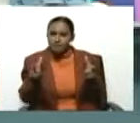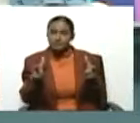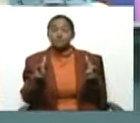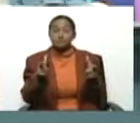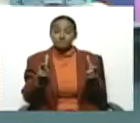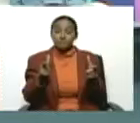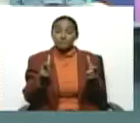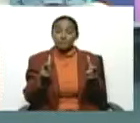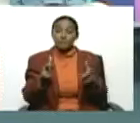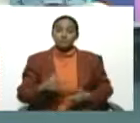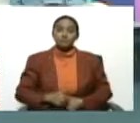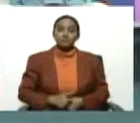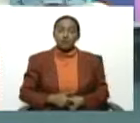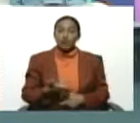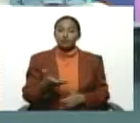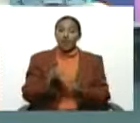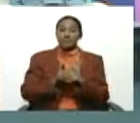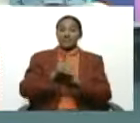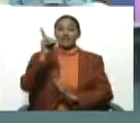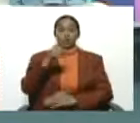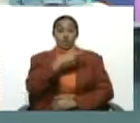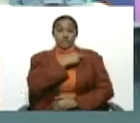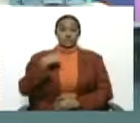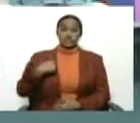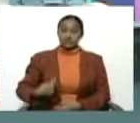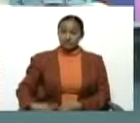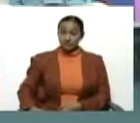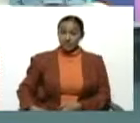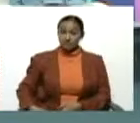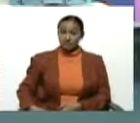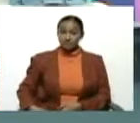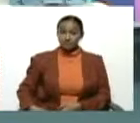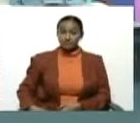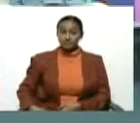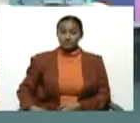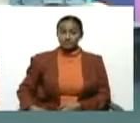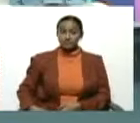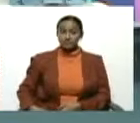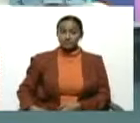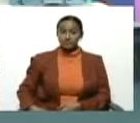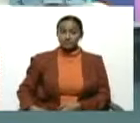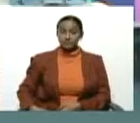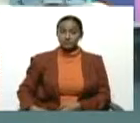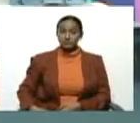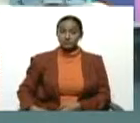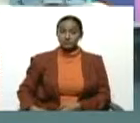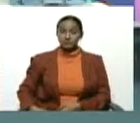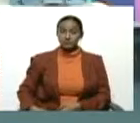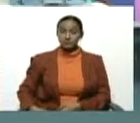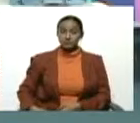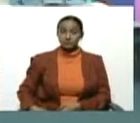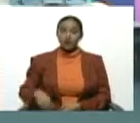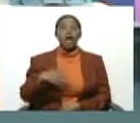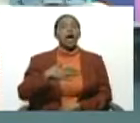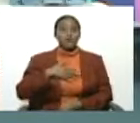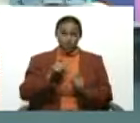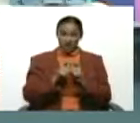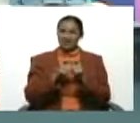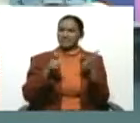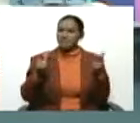respecto al desarrollo de China y aquí ha vivido un crecimiento